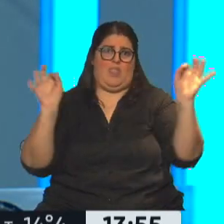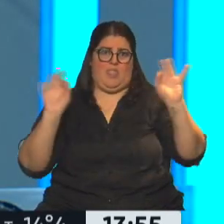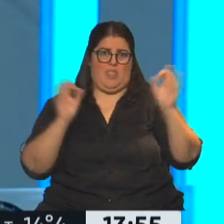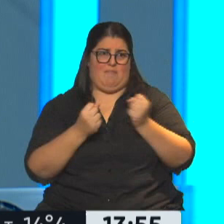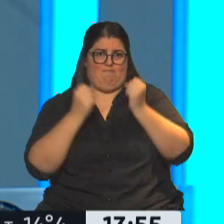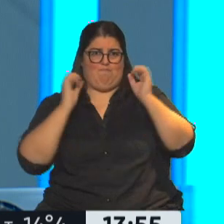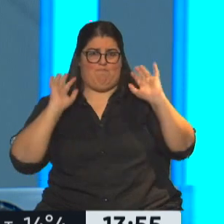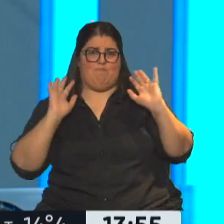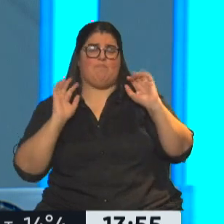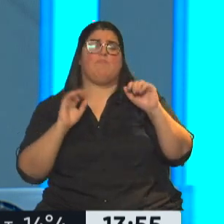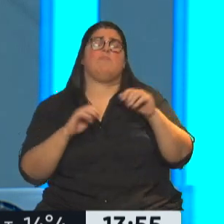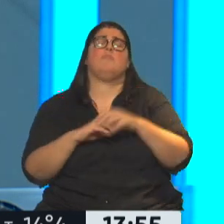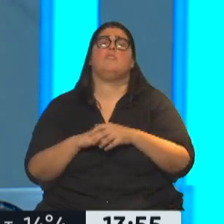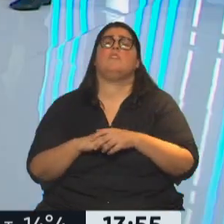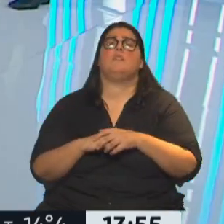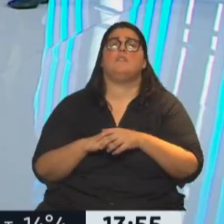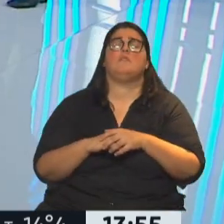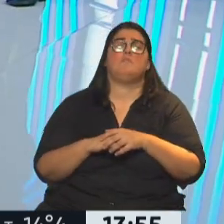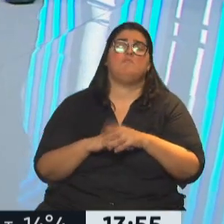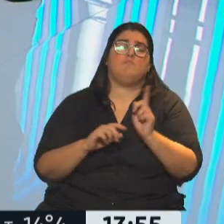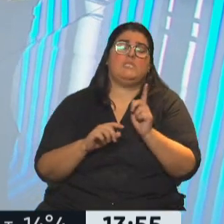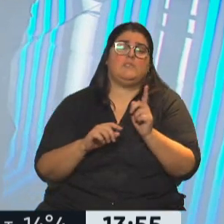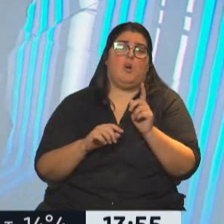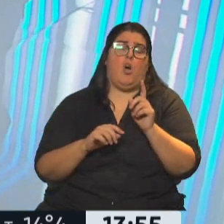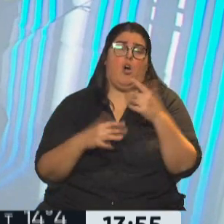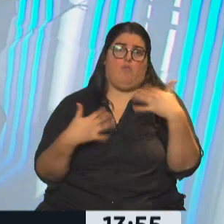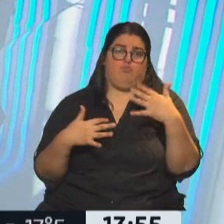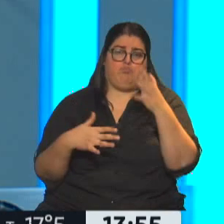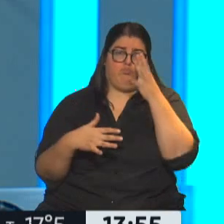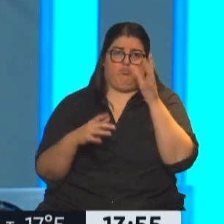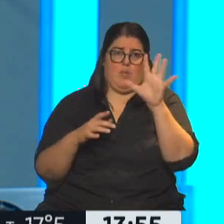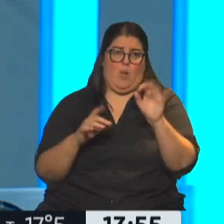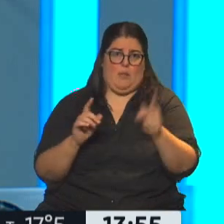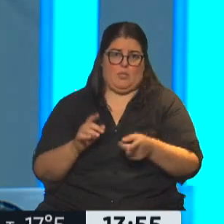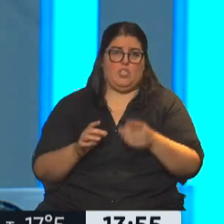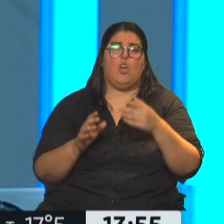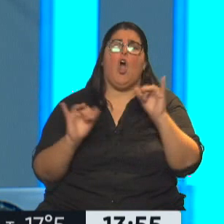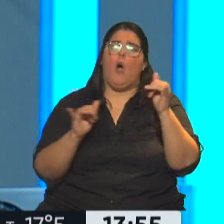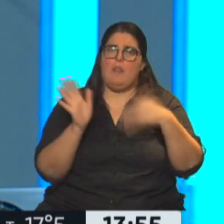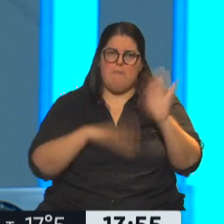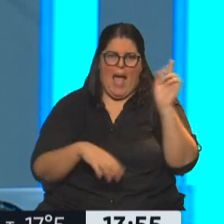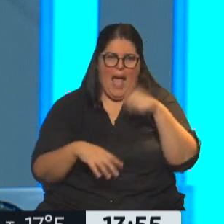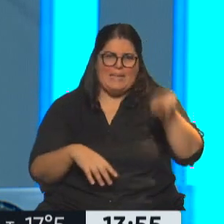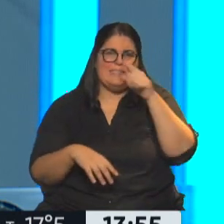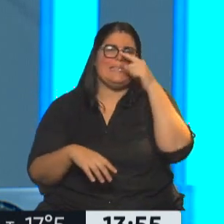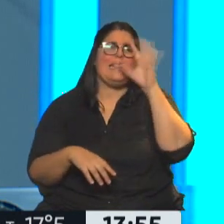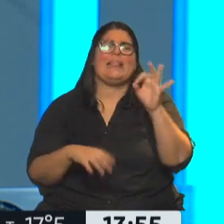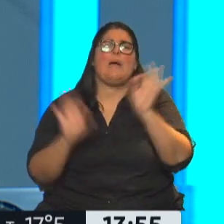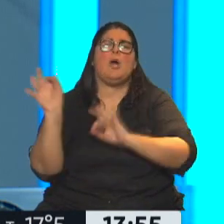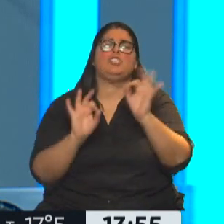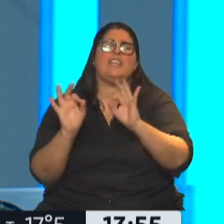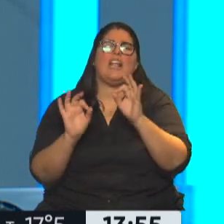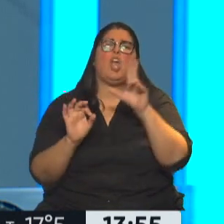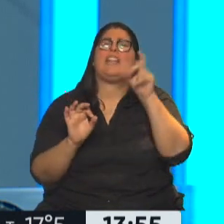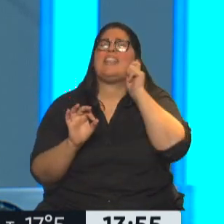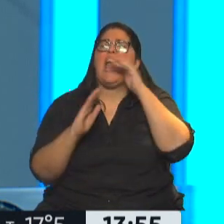pero digamos en presidenciales, pero sigue siendo una tasa bastante alta, y sobre todo en los jóvenes. O sea, el 70% de los jóvenes menores de